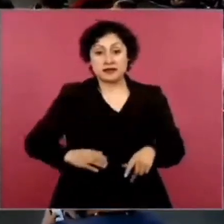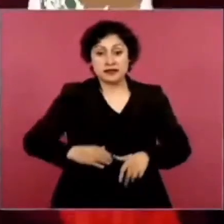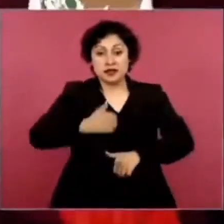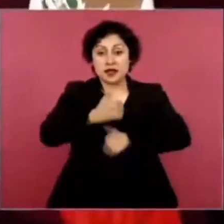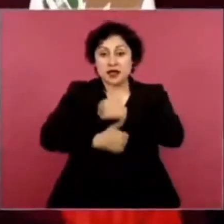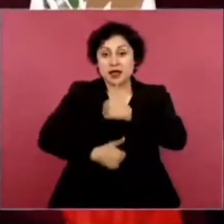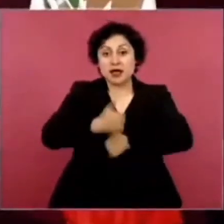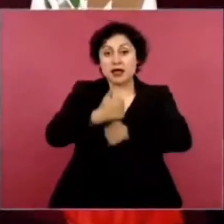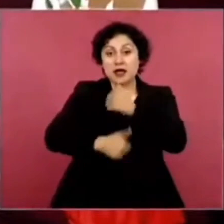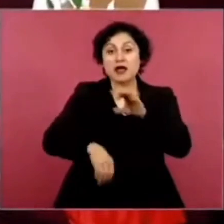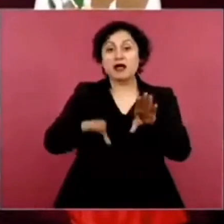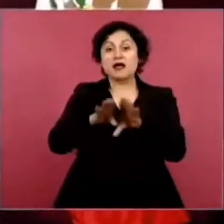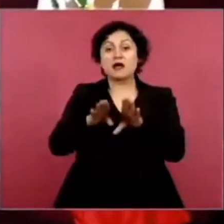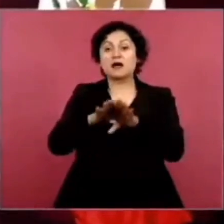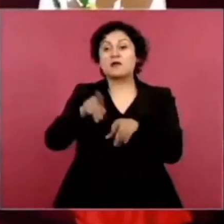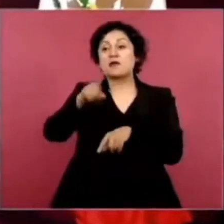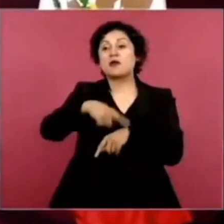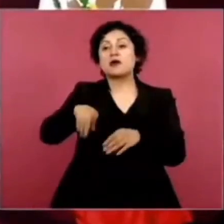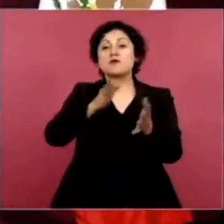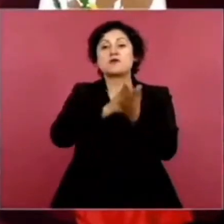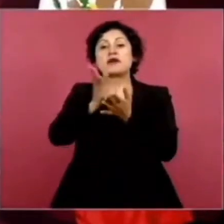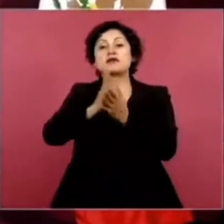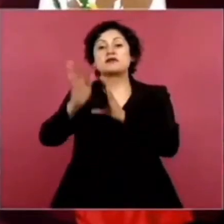Andrés Manuel es un peligro para México, y eso